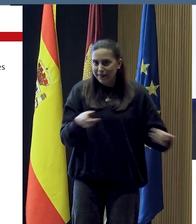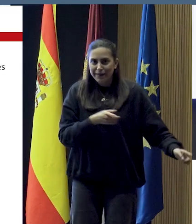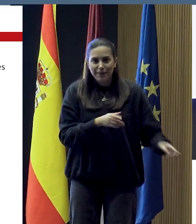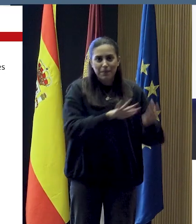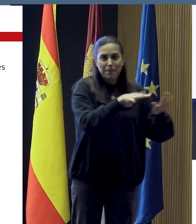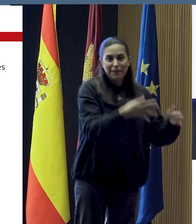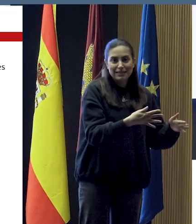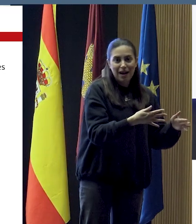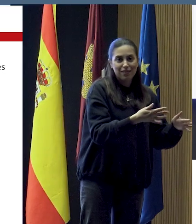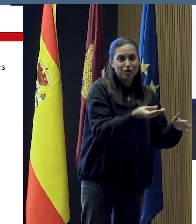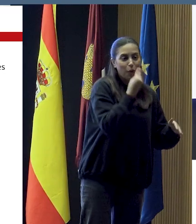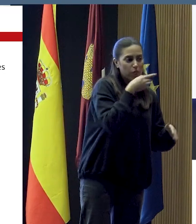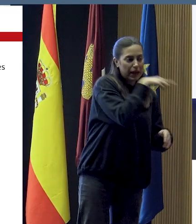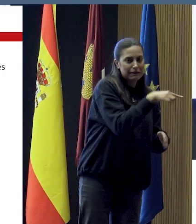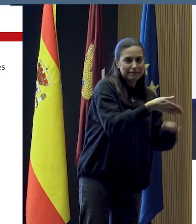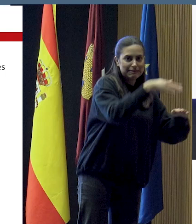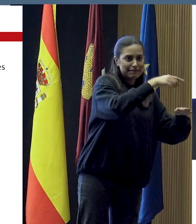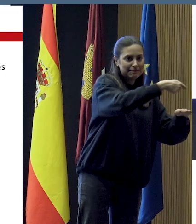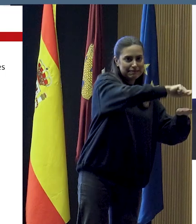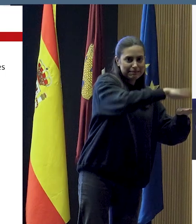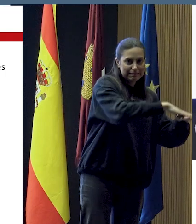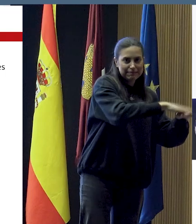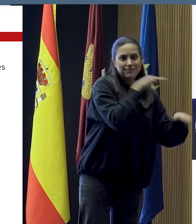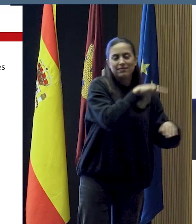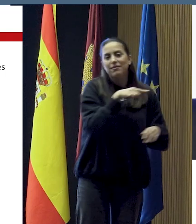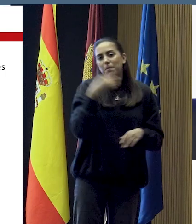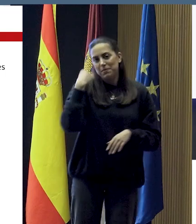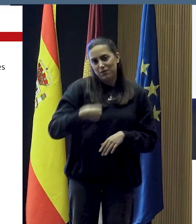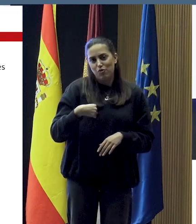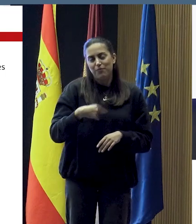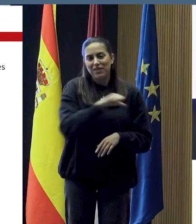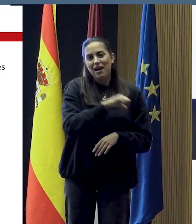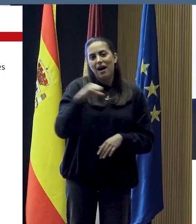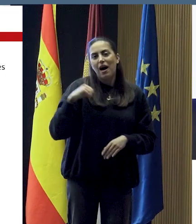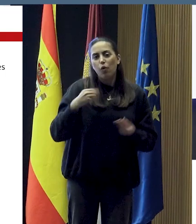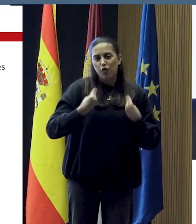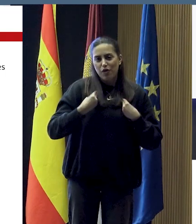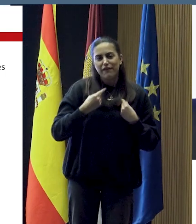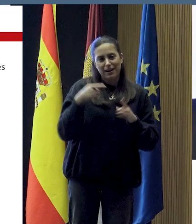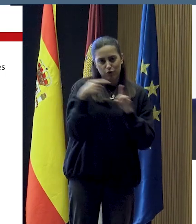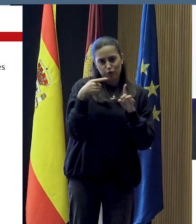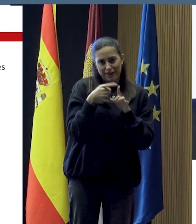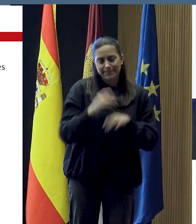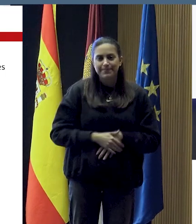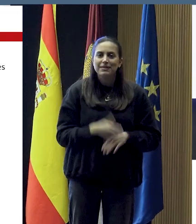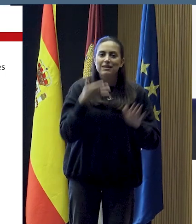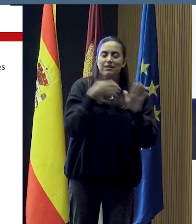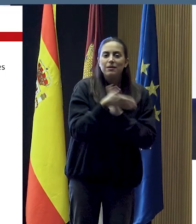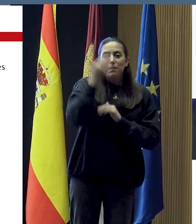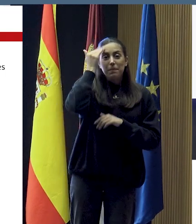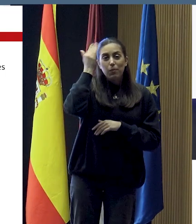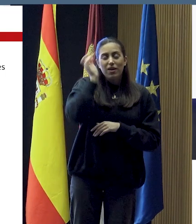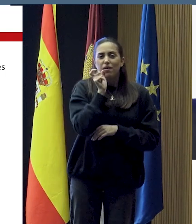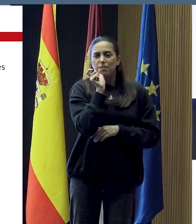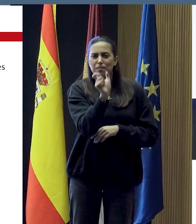de la mesa del comedor. Ahí estamos también utilizando esa memoria autobiográfica, ¿vale? Es una memoria que ahí os he puesto una palabra